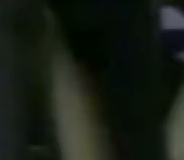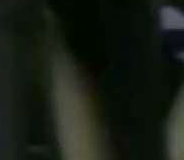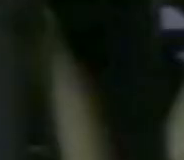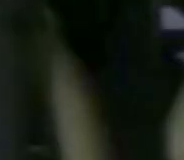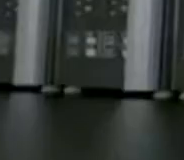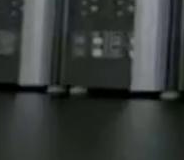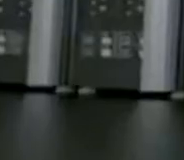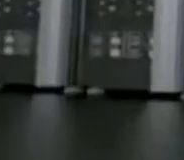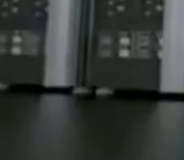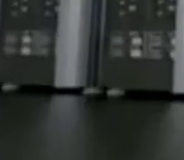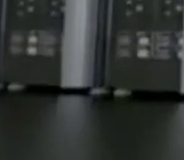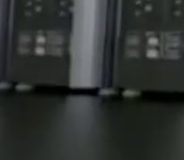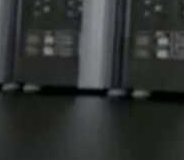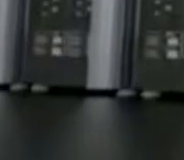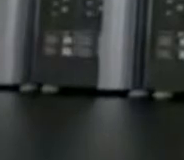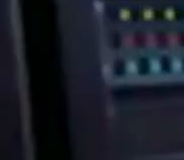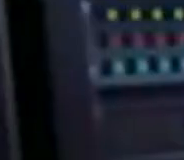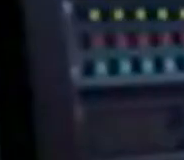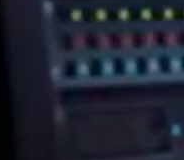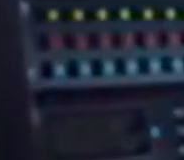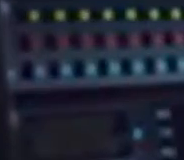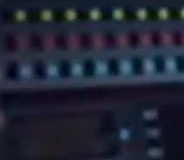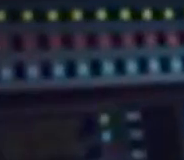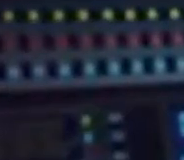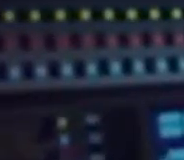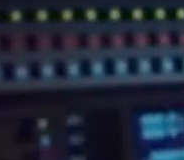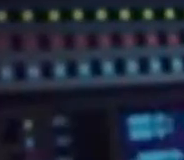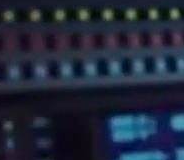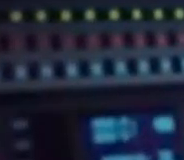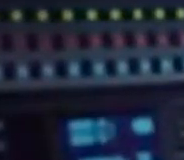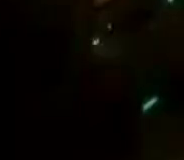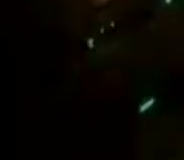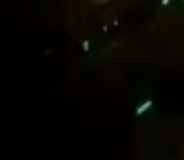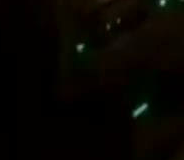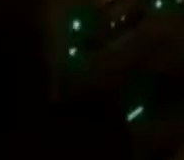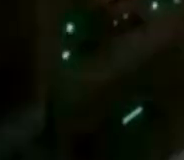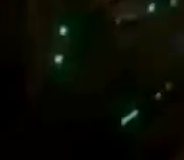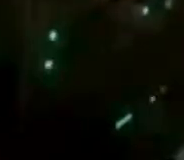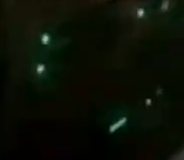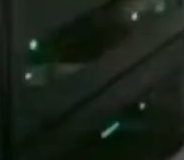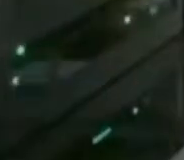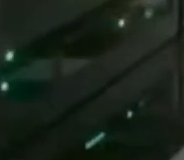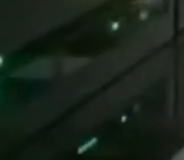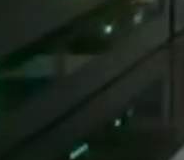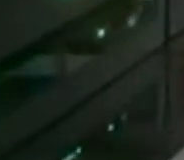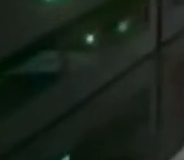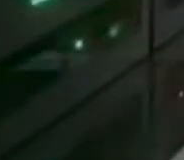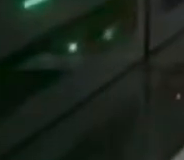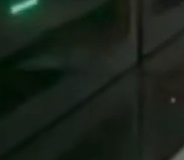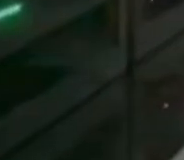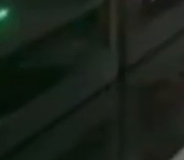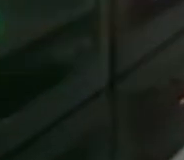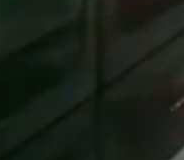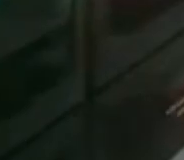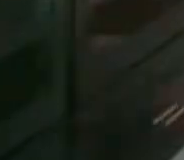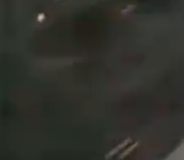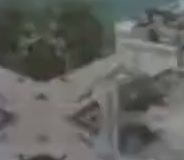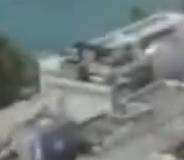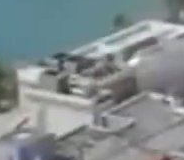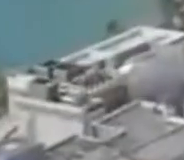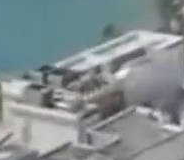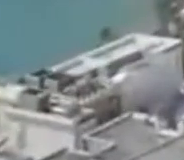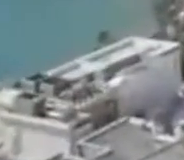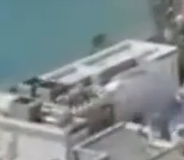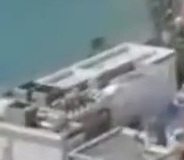trabajando con tecnología de primer orden, que nos da acceso a la información que puede ir contra las estrategias para defraudar las finanzas